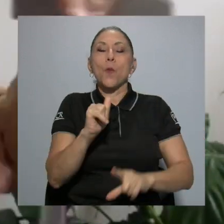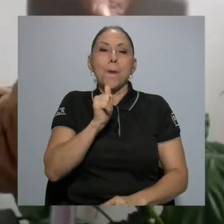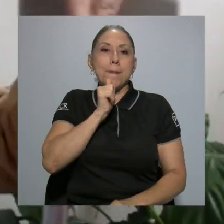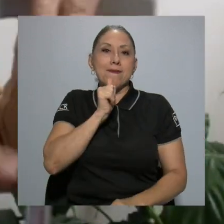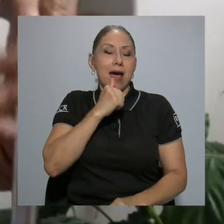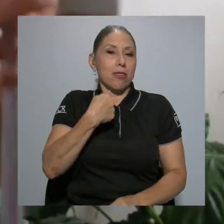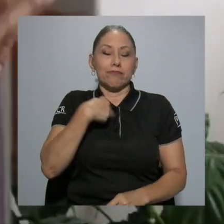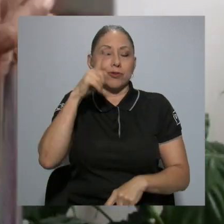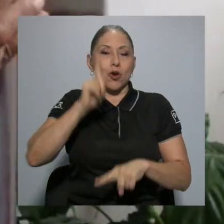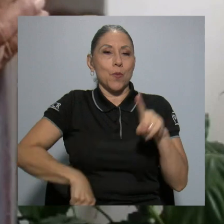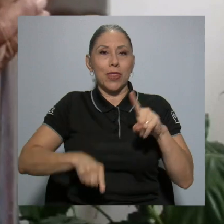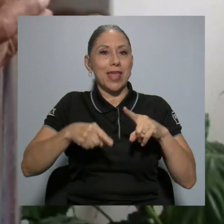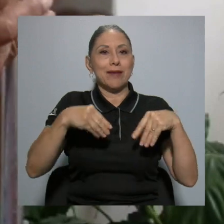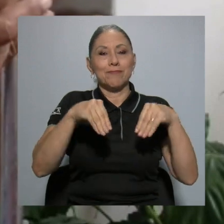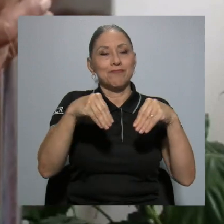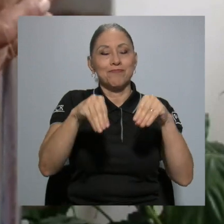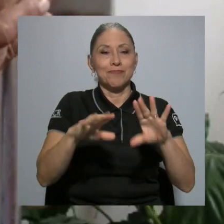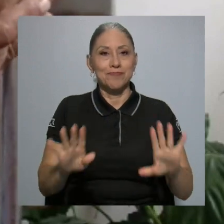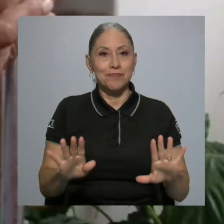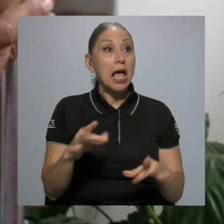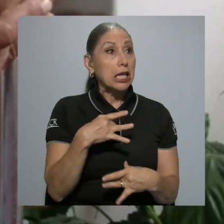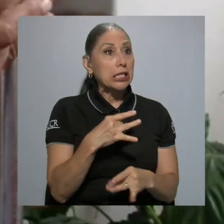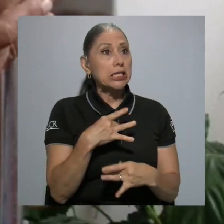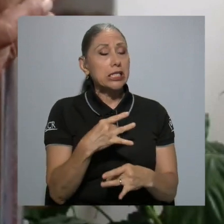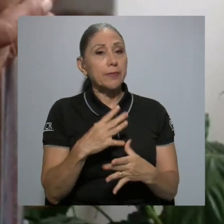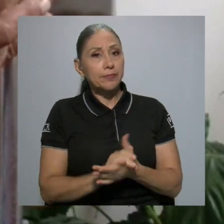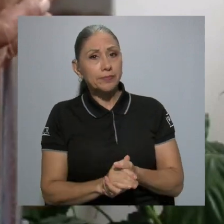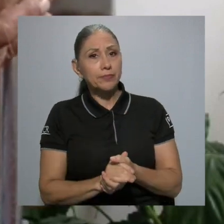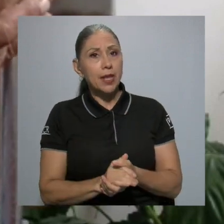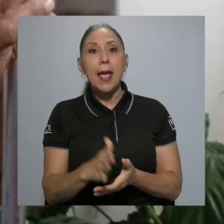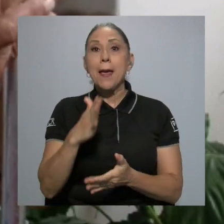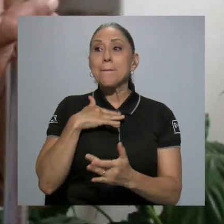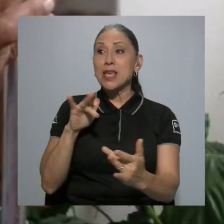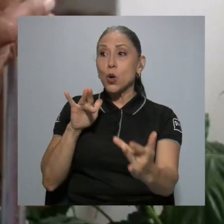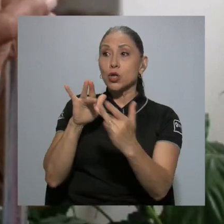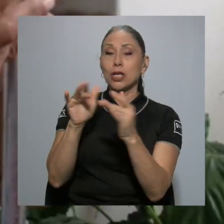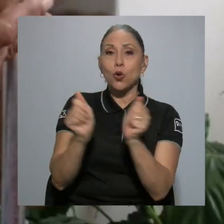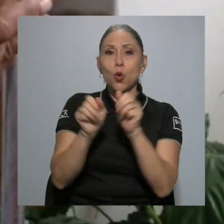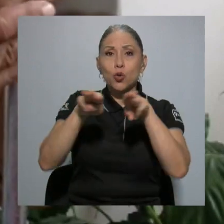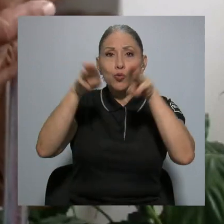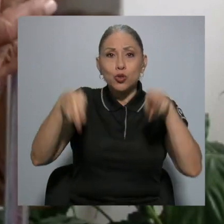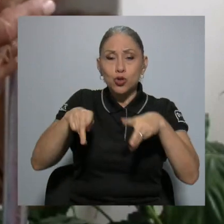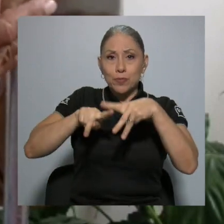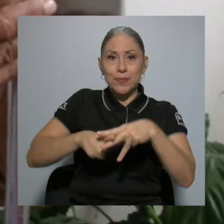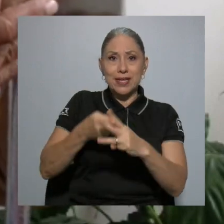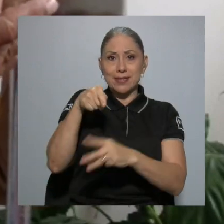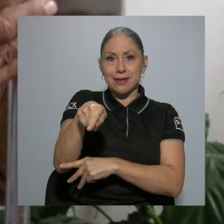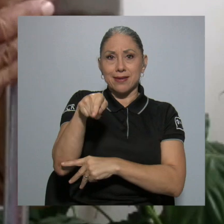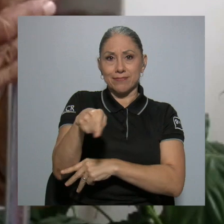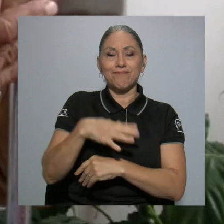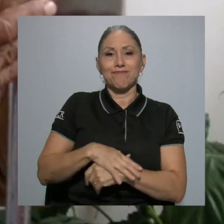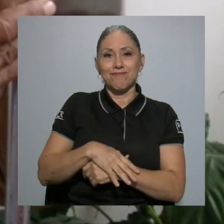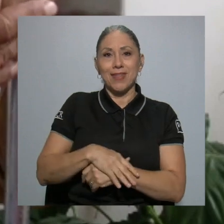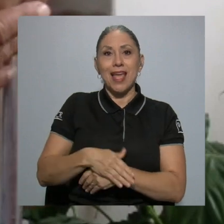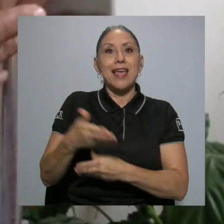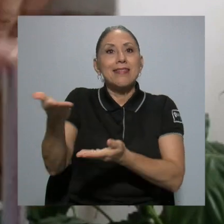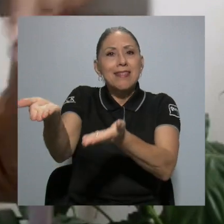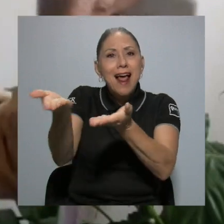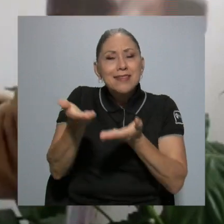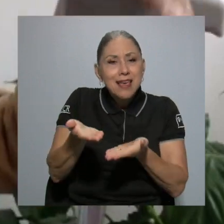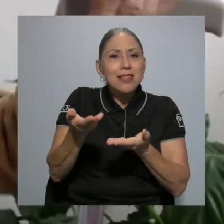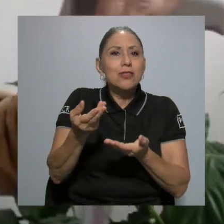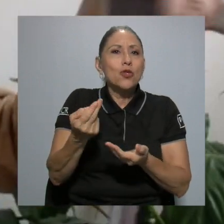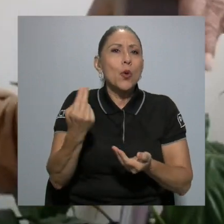un comerciante privado. Qué interesante, qué interesante. Y mi contacto con los museos empieza a ir trayendo